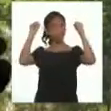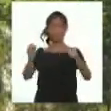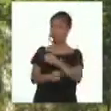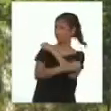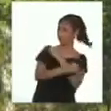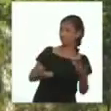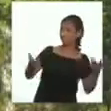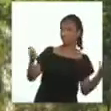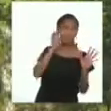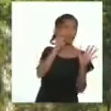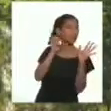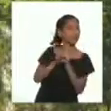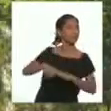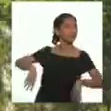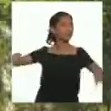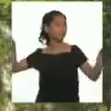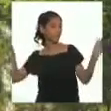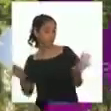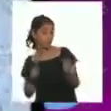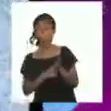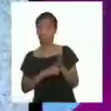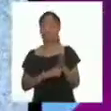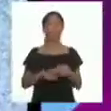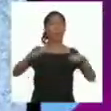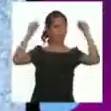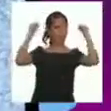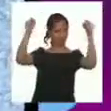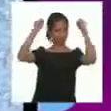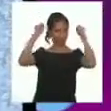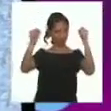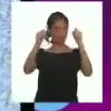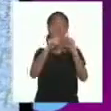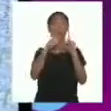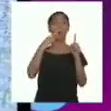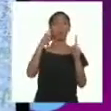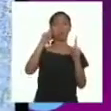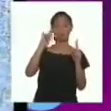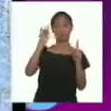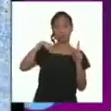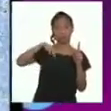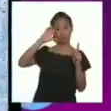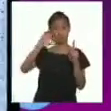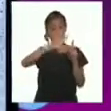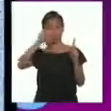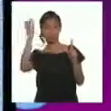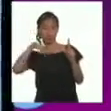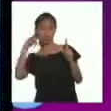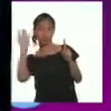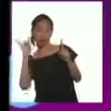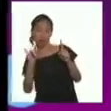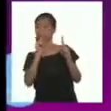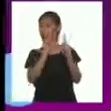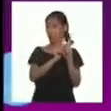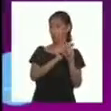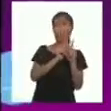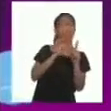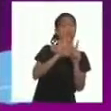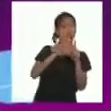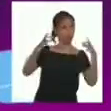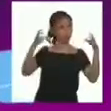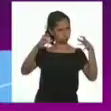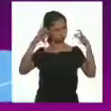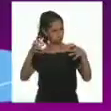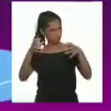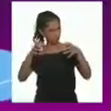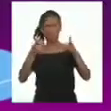injusticias. Por ejemplo, ocurrió la gran rebelión de Túpac Amaru II, un movimiento